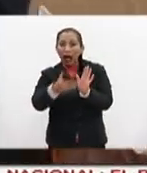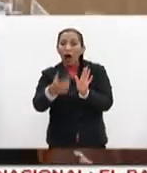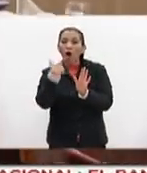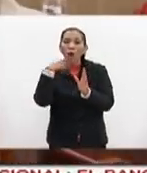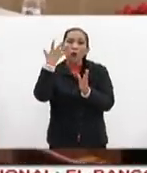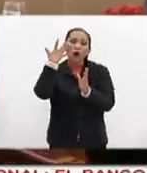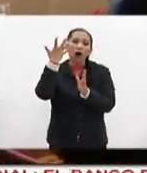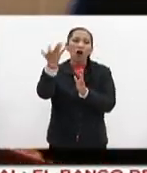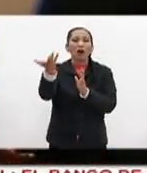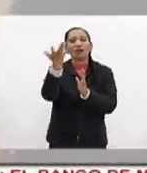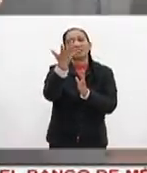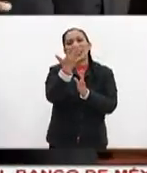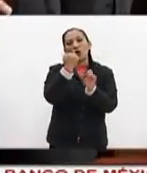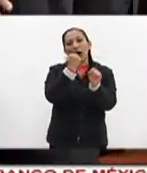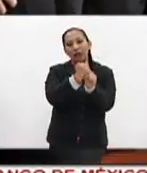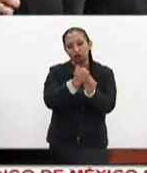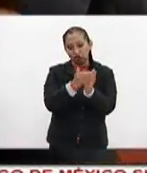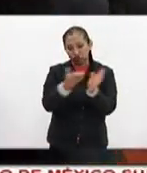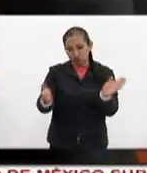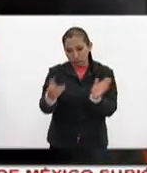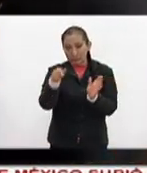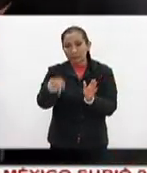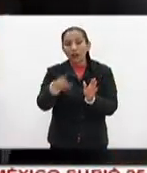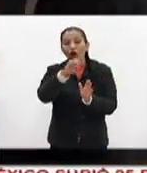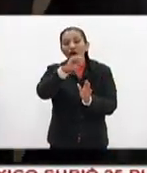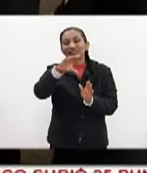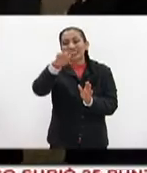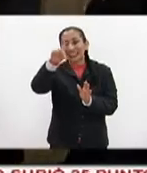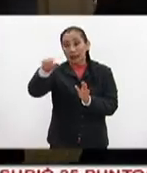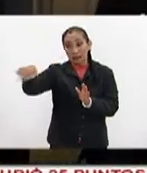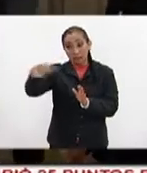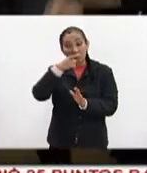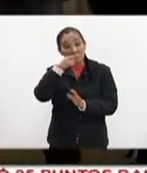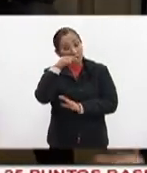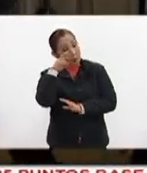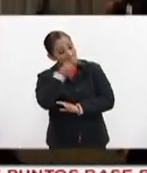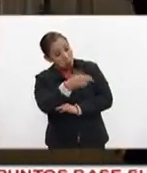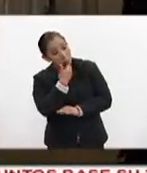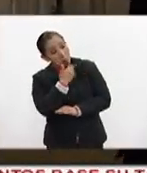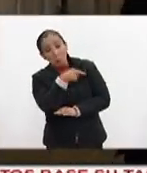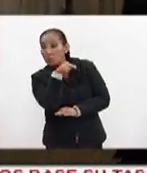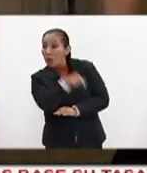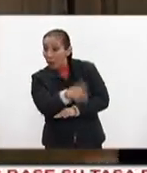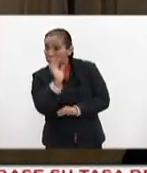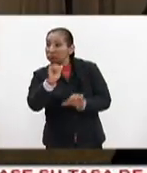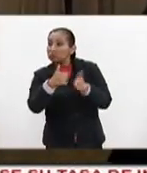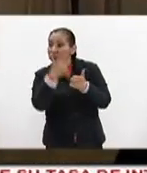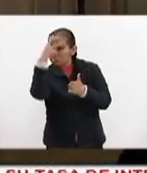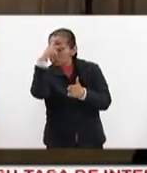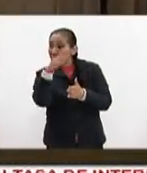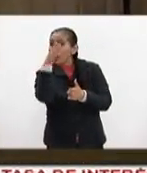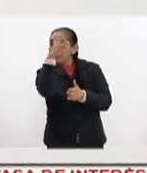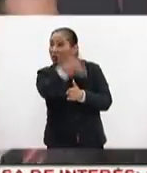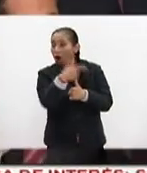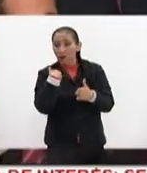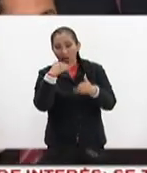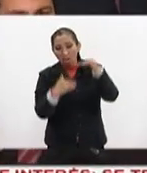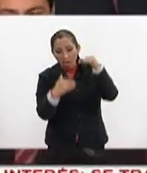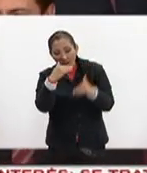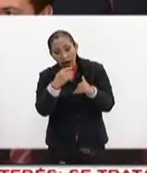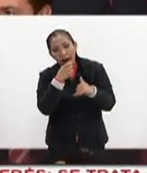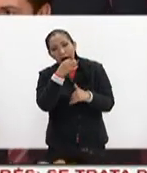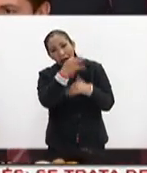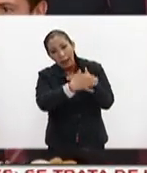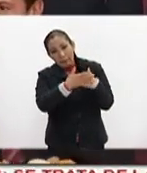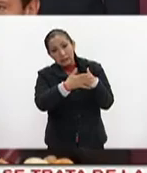un lustro de su implementación. Dijo que la OCDE también destacó muchos de los retos del país, como la desigualdad, y